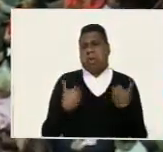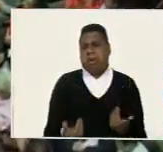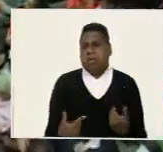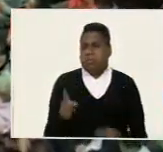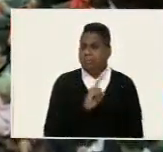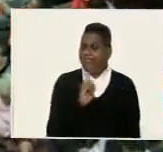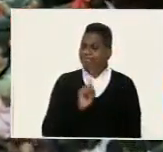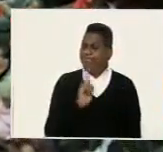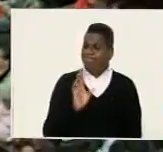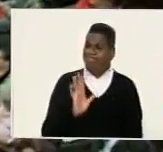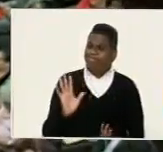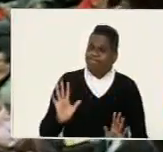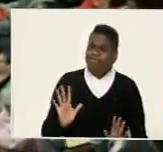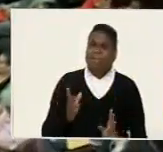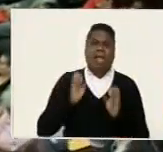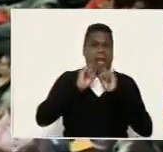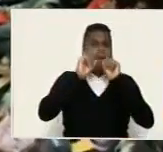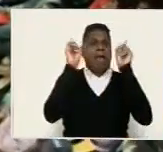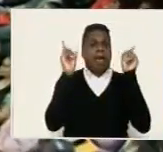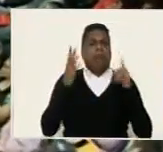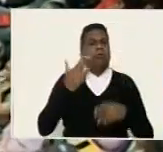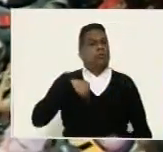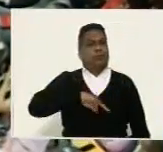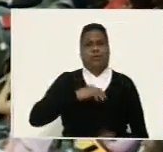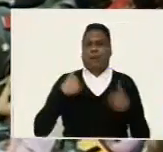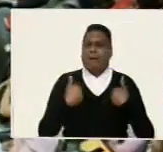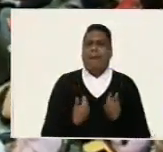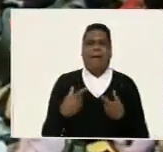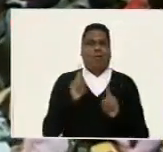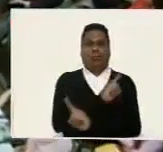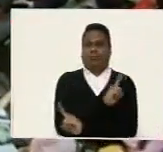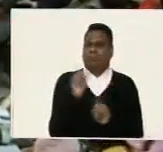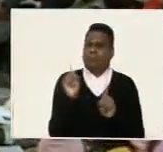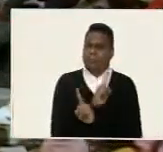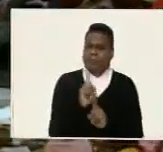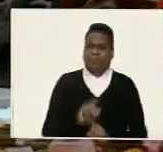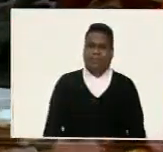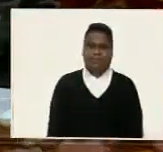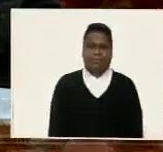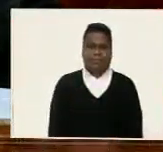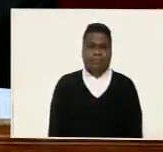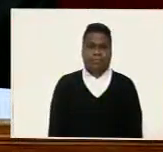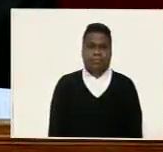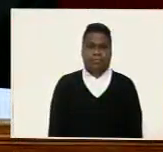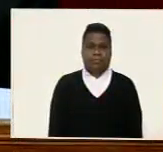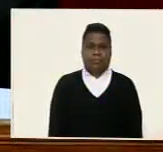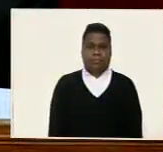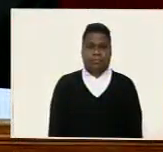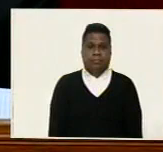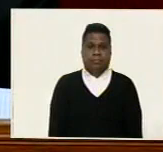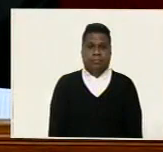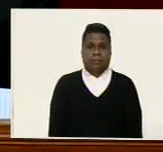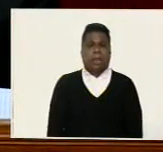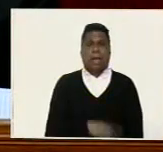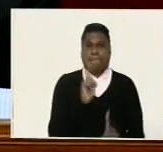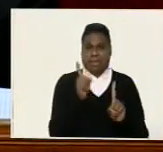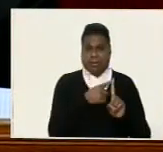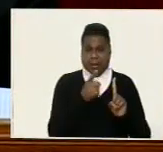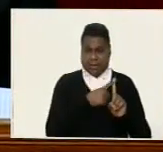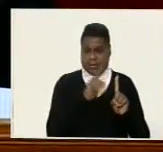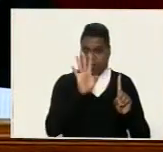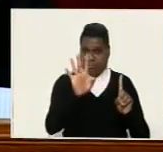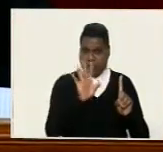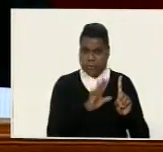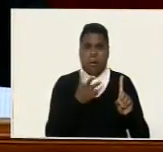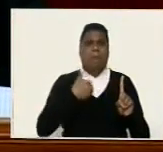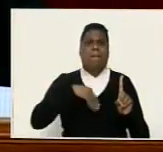Está muy claro. Nosotros no nos vamos a rendir. No. Tenemos muchas razones para no hacerlo. La principal de ellas es que